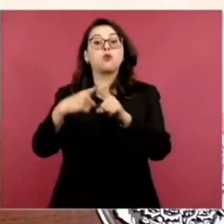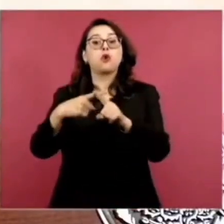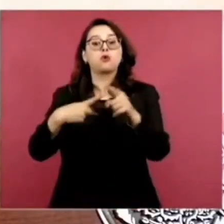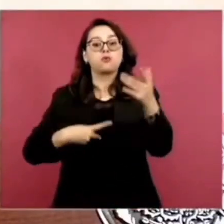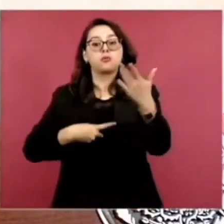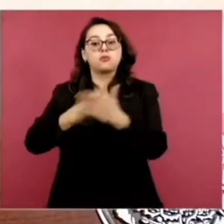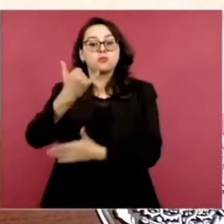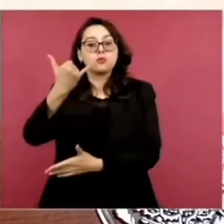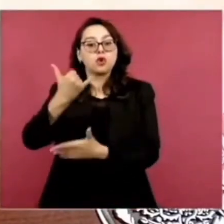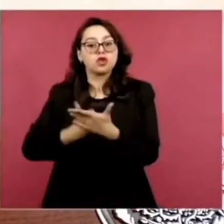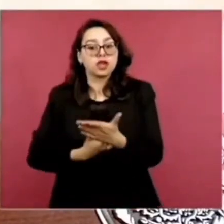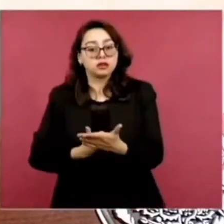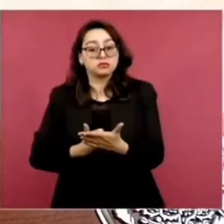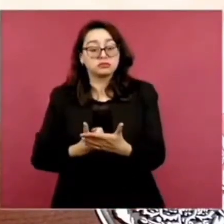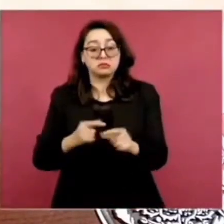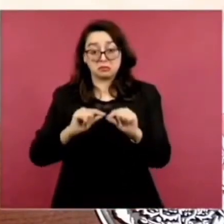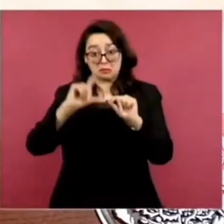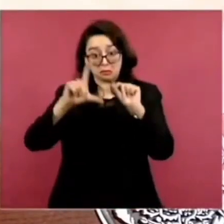¿Y quién va a decidir?